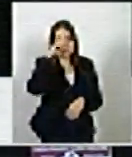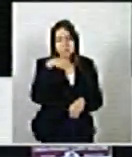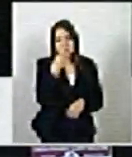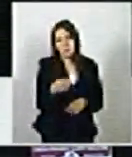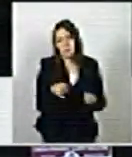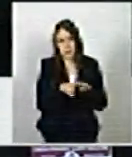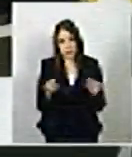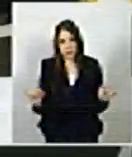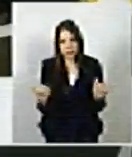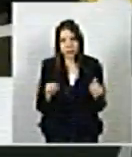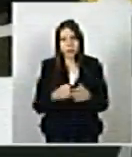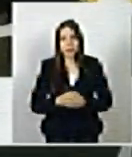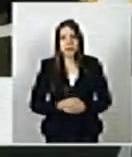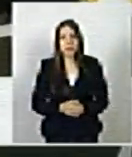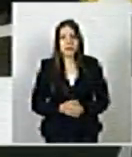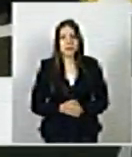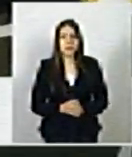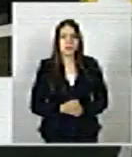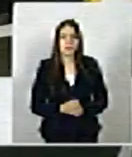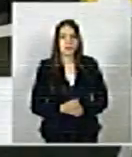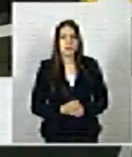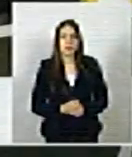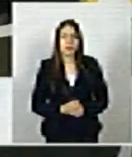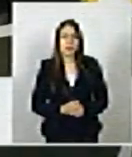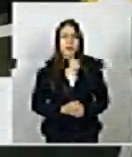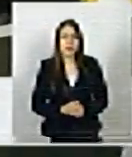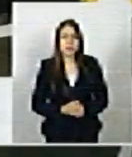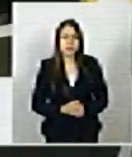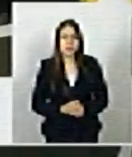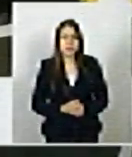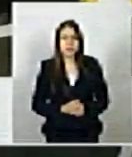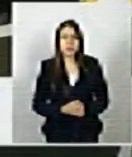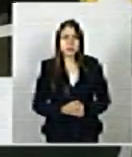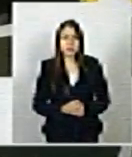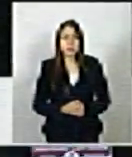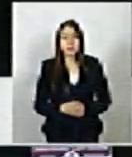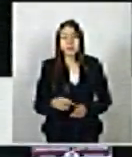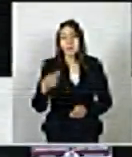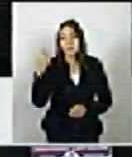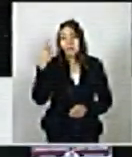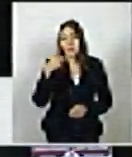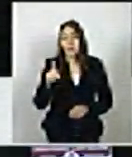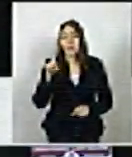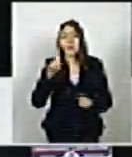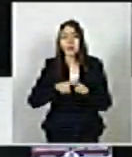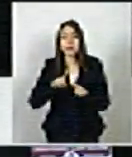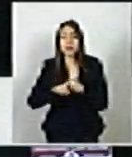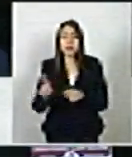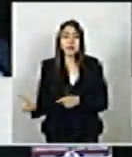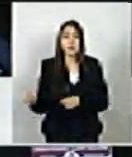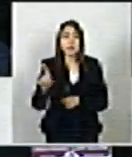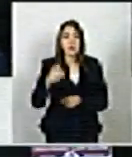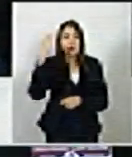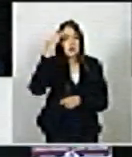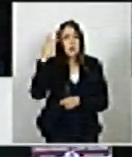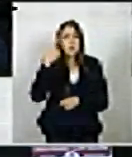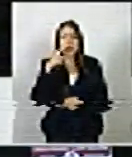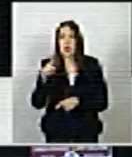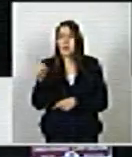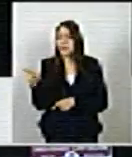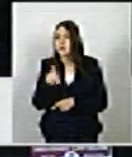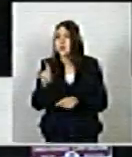entonces pero nos puede decir eso y meter al elementos que me dijeron que no se prueban